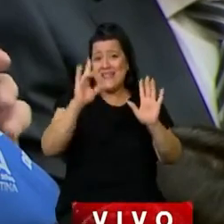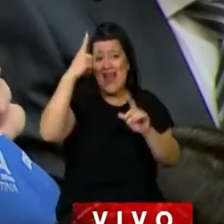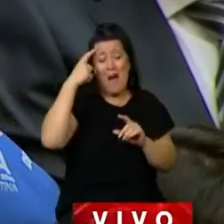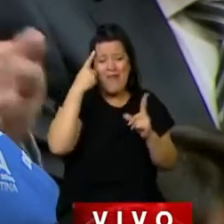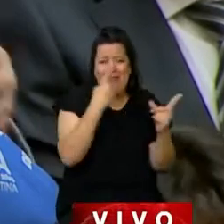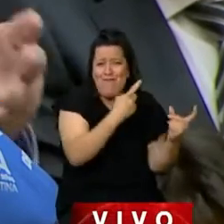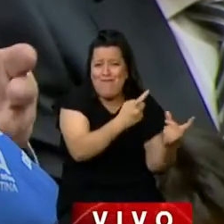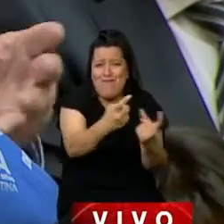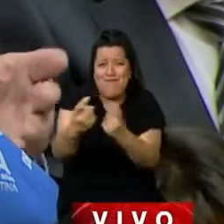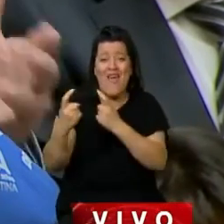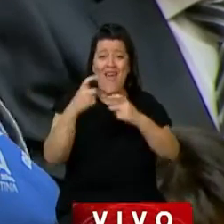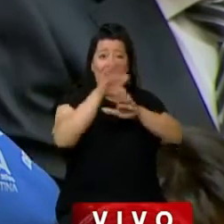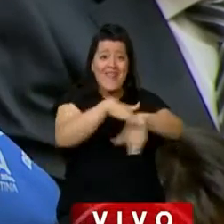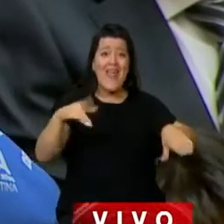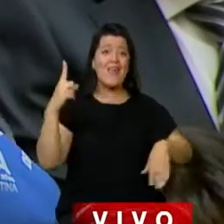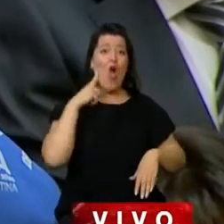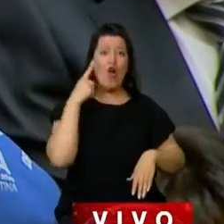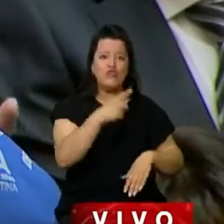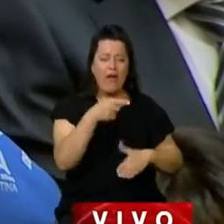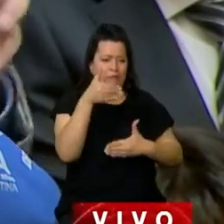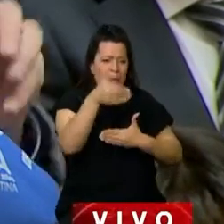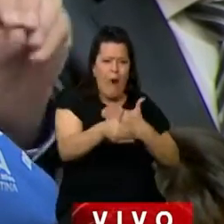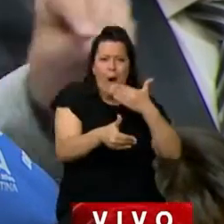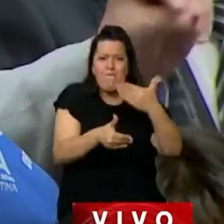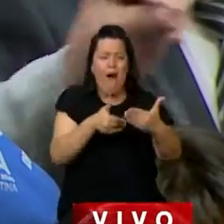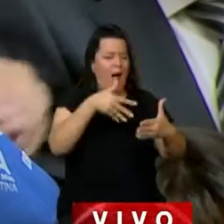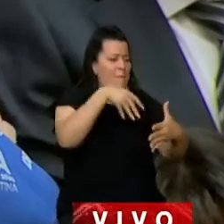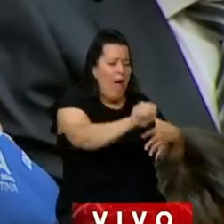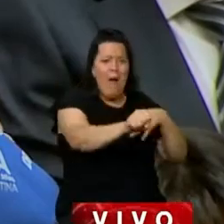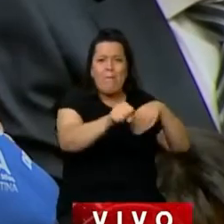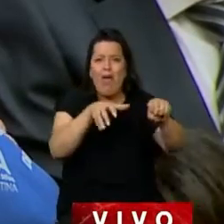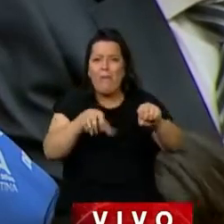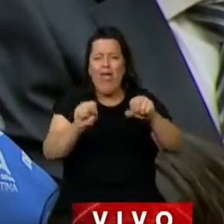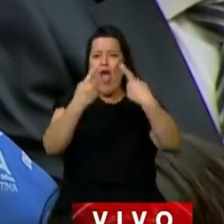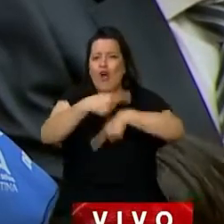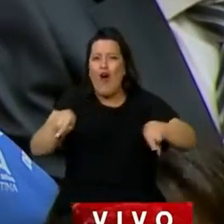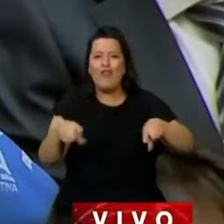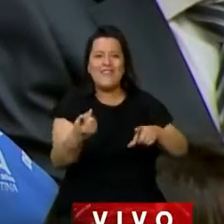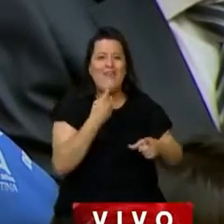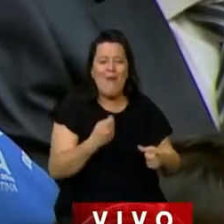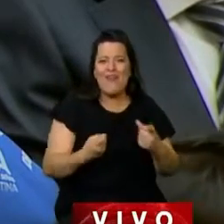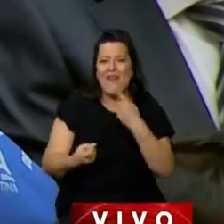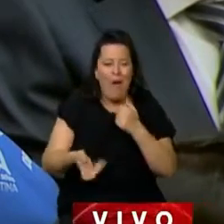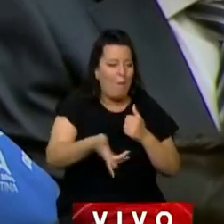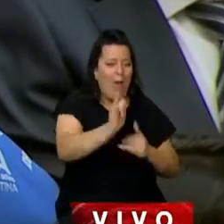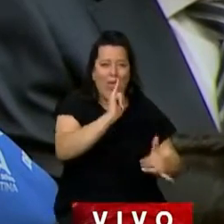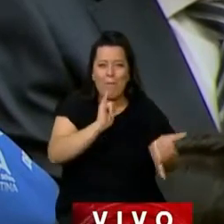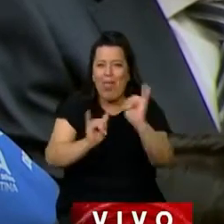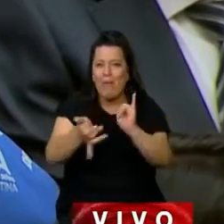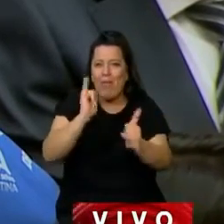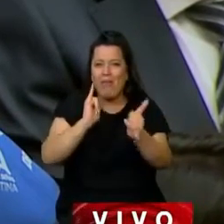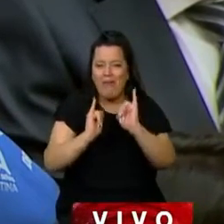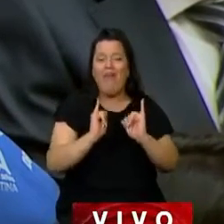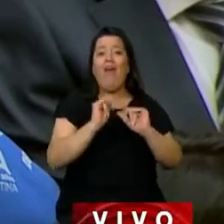y el niño o la niña va aprendiendo a partir de ahí a identificar cosas y después va aprendiendo